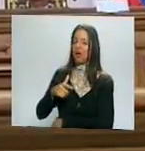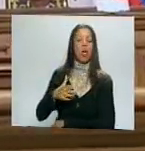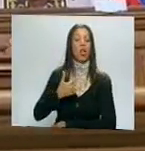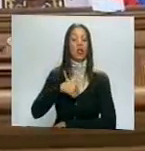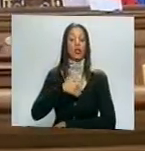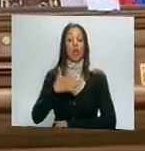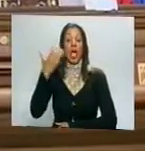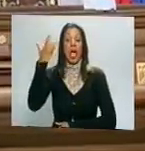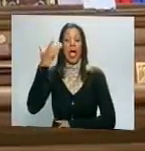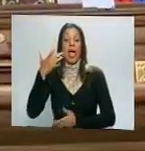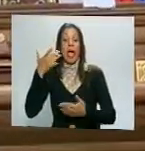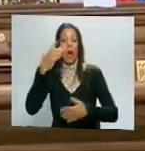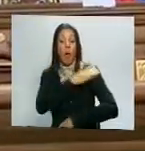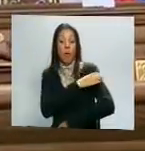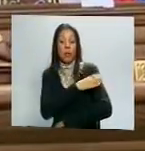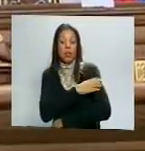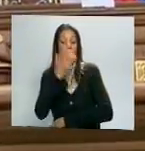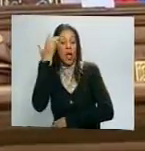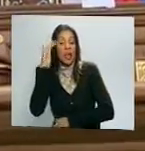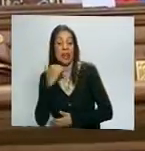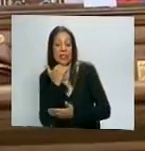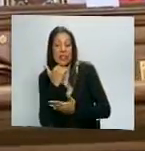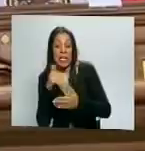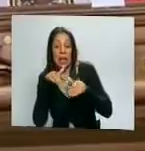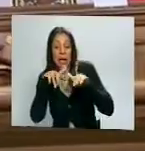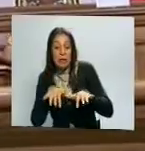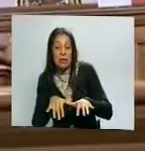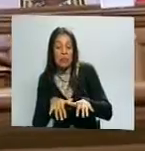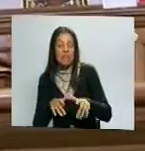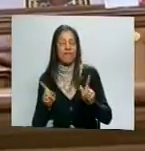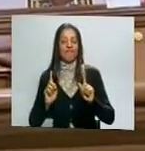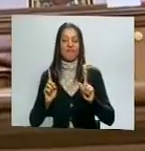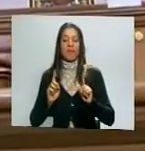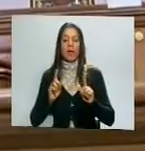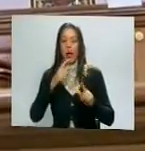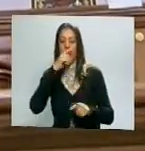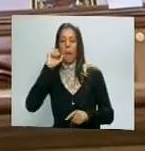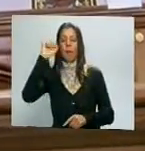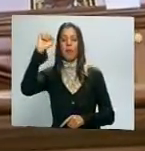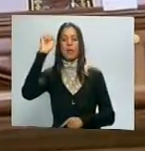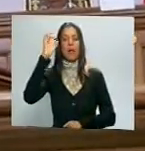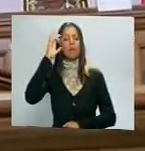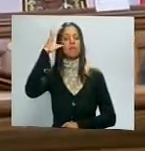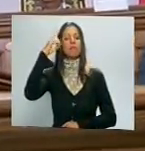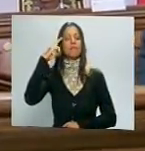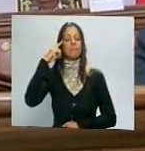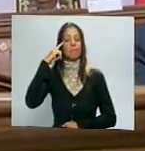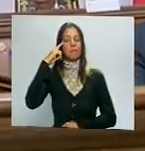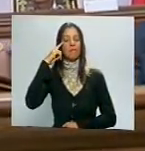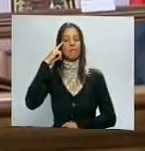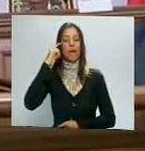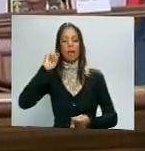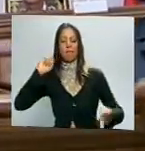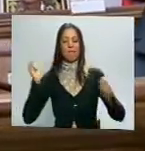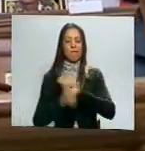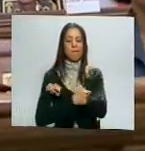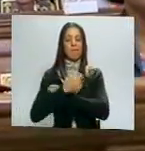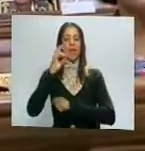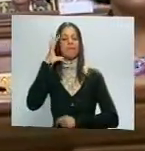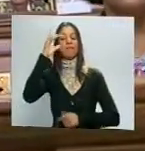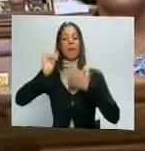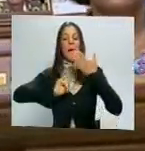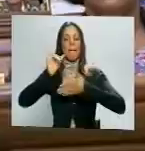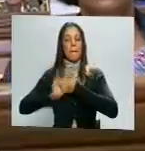al borde, el presidente Nicolás Maduro le dio la voltereta, los volteó, y por eso en el mundo dijeron, bueno, ¿y qué